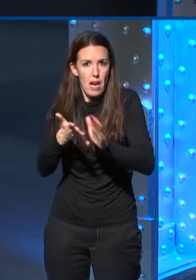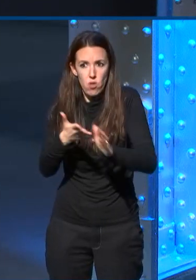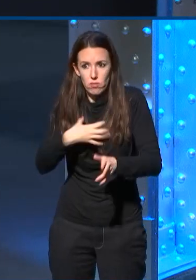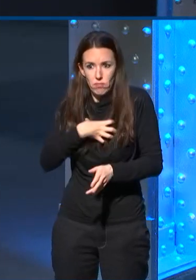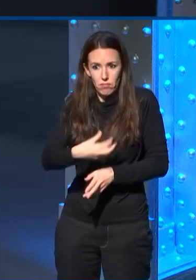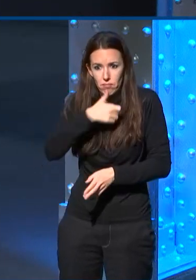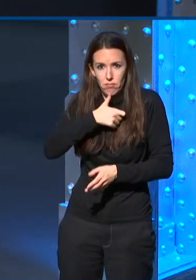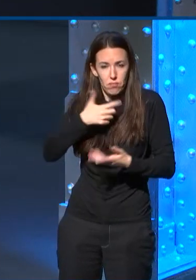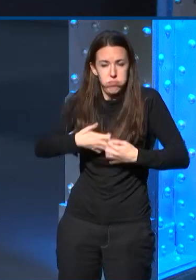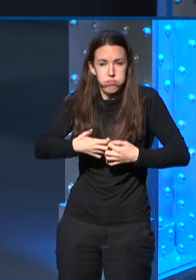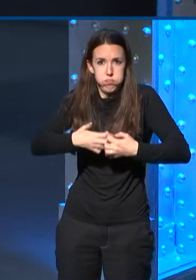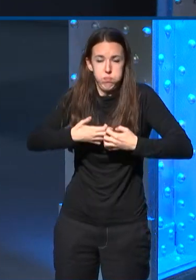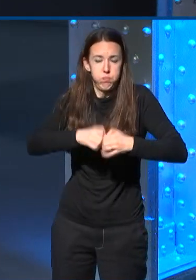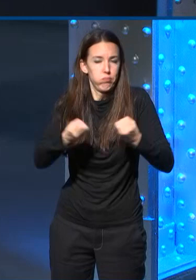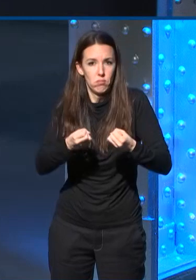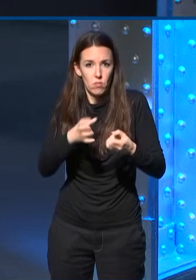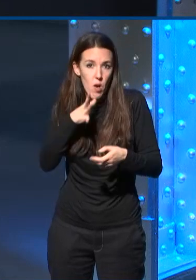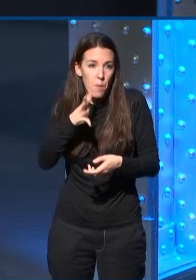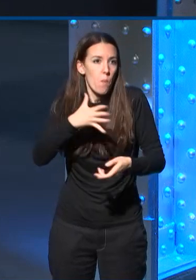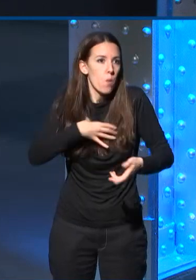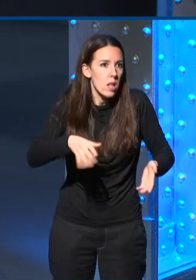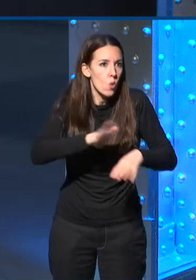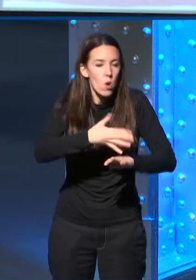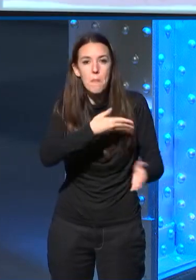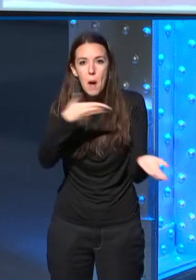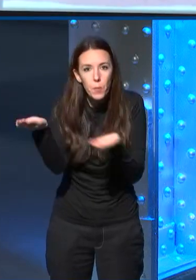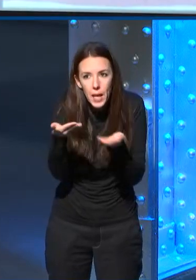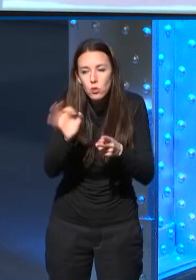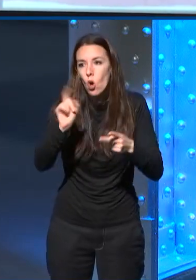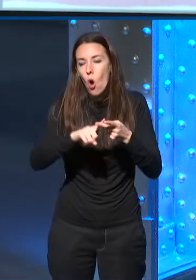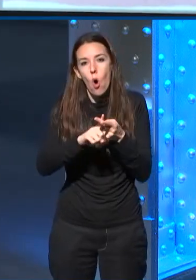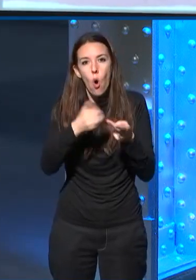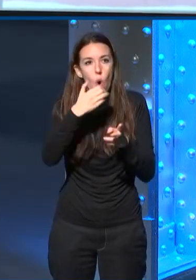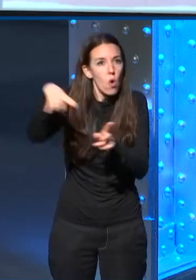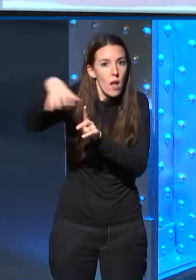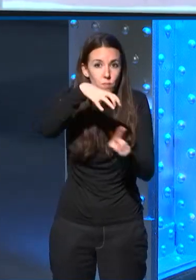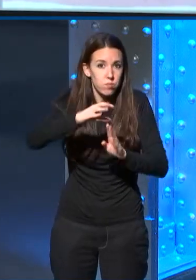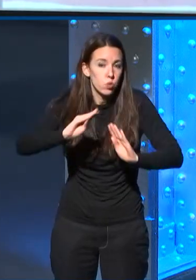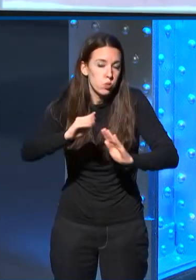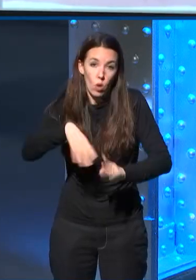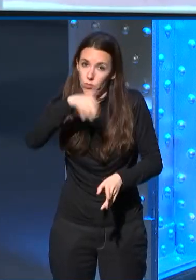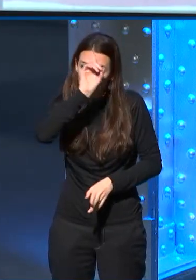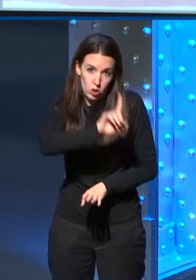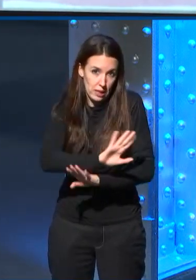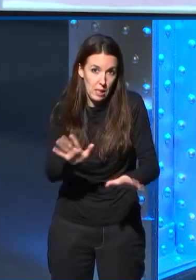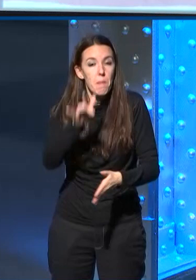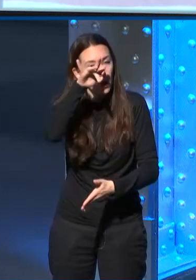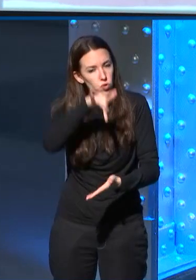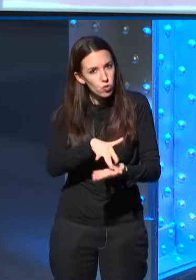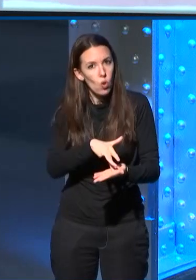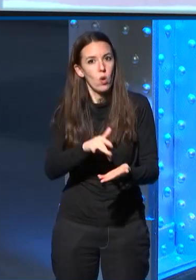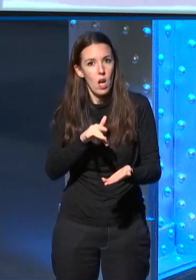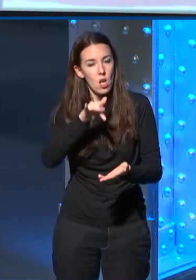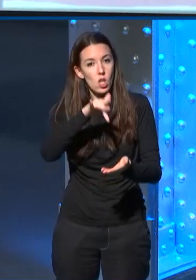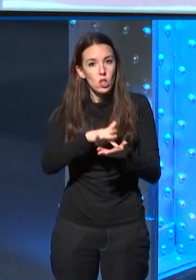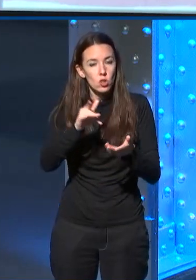que ella era capaz de medir. Probablemente por una racha de viento, por algún efecto del paracaídas, eso es lo que nunca sabremos. Pero eso sucedió. Sucedió durante un